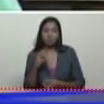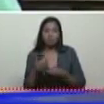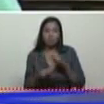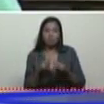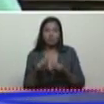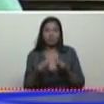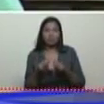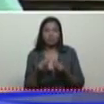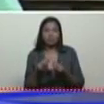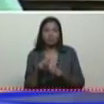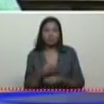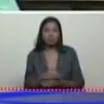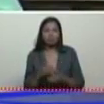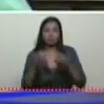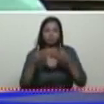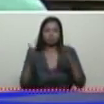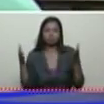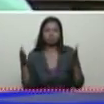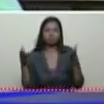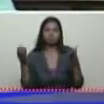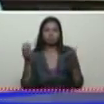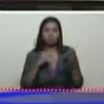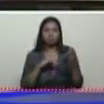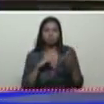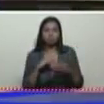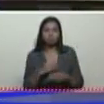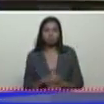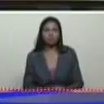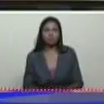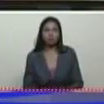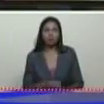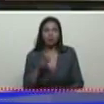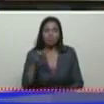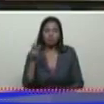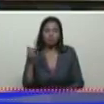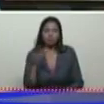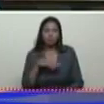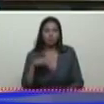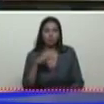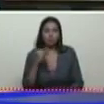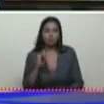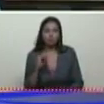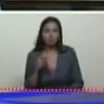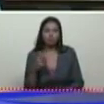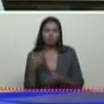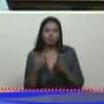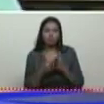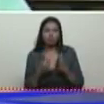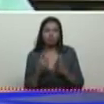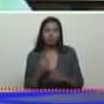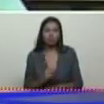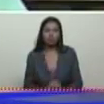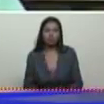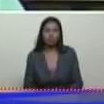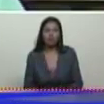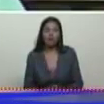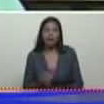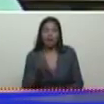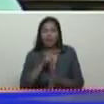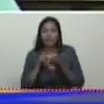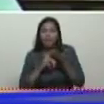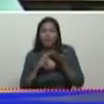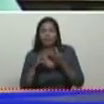de manera amplia, masiva. Le llegue a la gente dónde se vacuna, cómo se vacuna. Y le llegue las